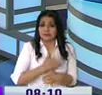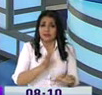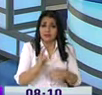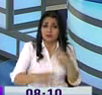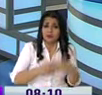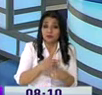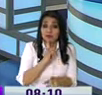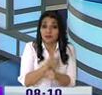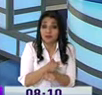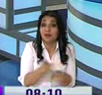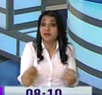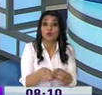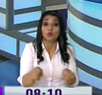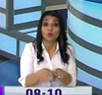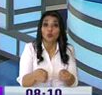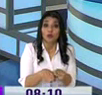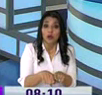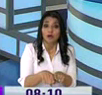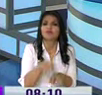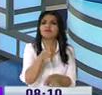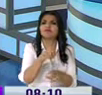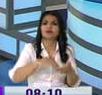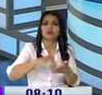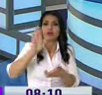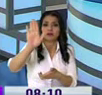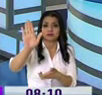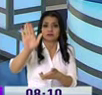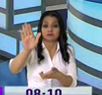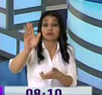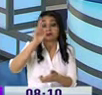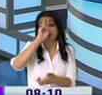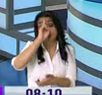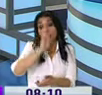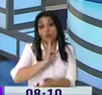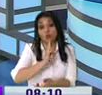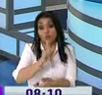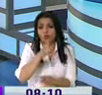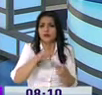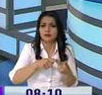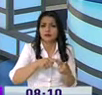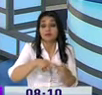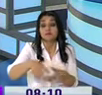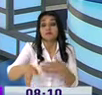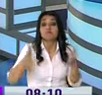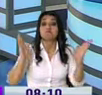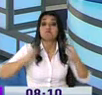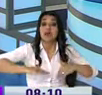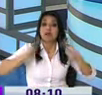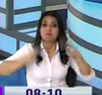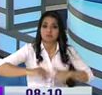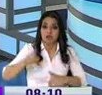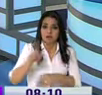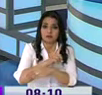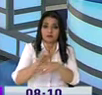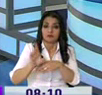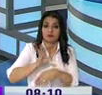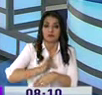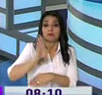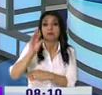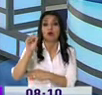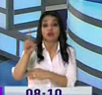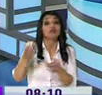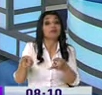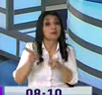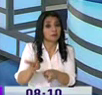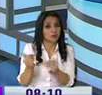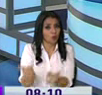porque lo mismo está pasando en la CONCACAF. Esa, allá Honduras o Panamá hay que recordar que es el Bolillo Gómez, el director técnico, también hoy día